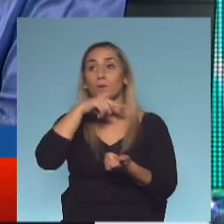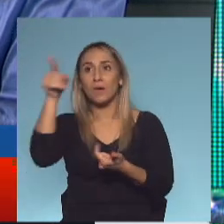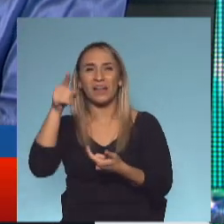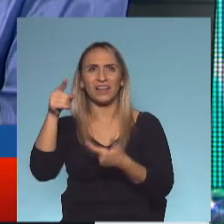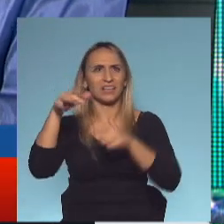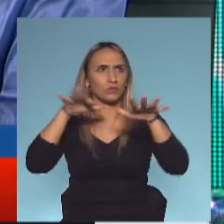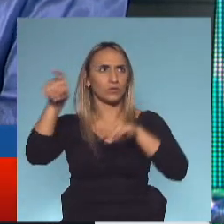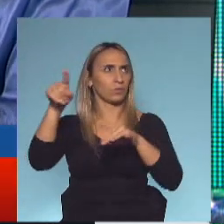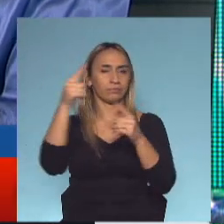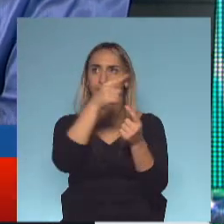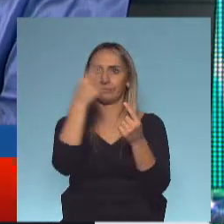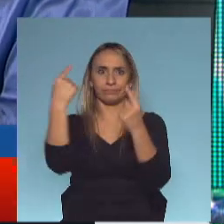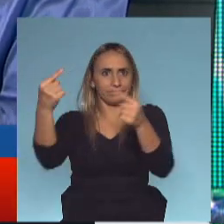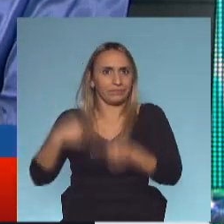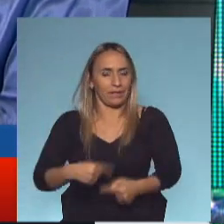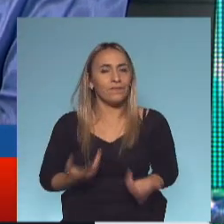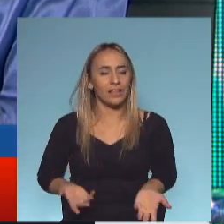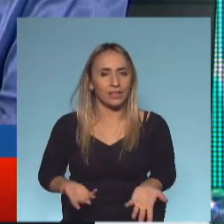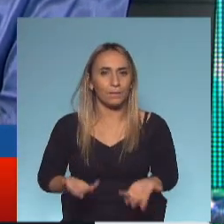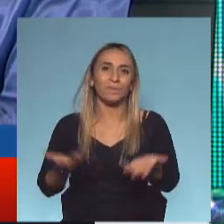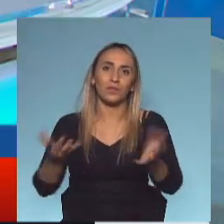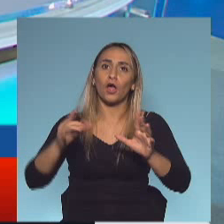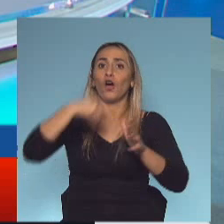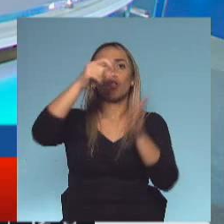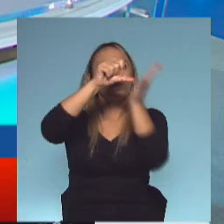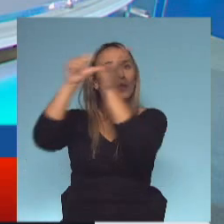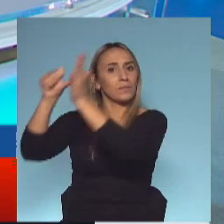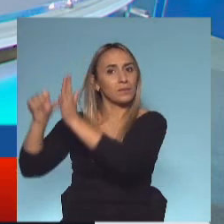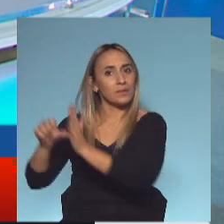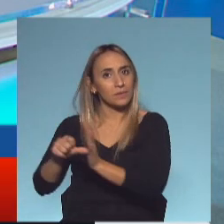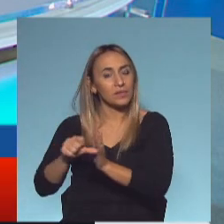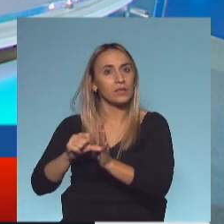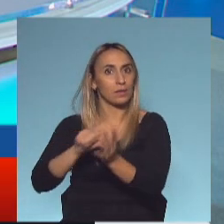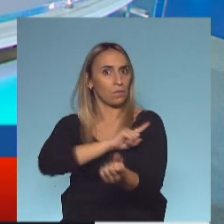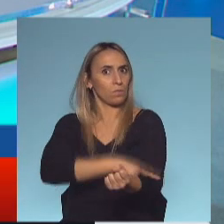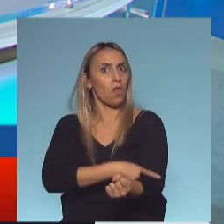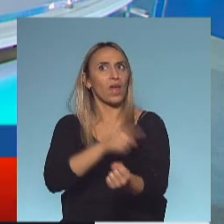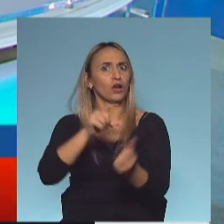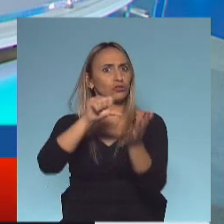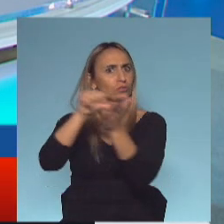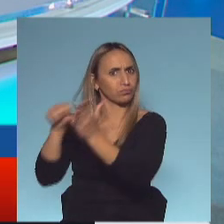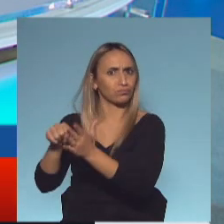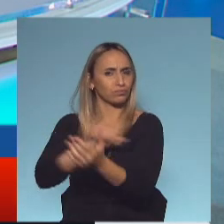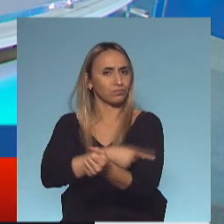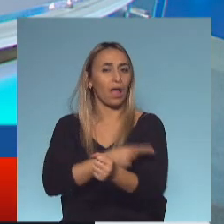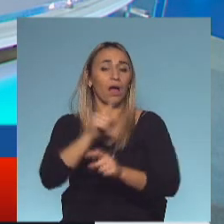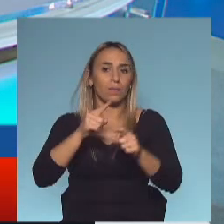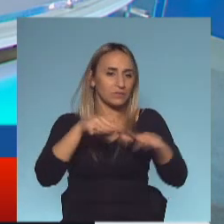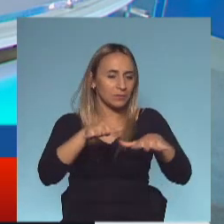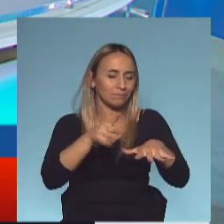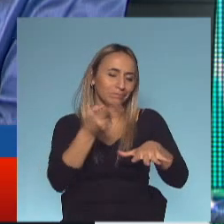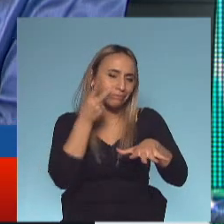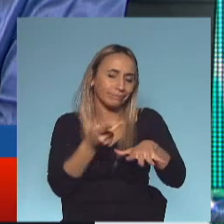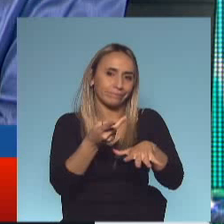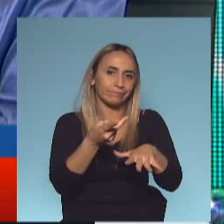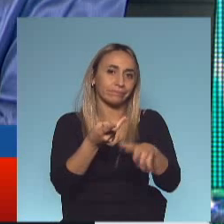nuestros. Entonces, sí. ¿Cómo puede ser que si de un lado del mundo, si de las potencias del mundo empiezan a naturalizar algunas cuestiones, cómo puede ser que